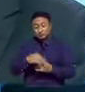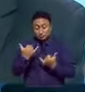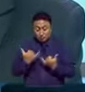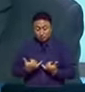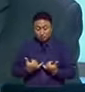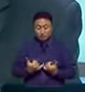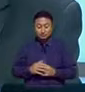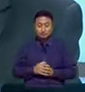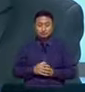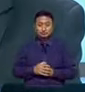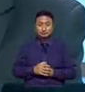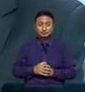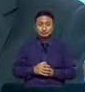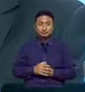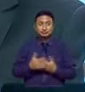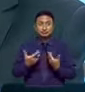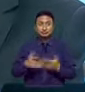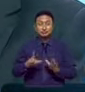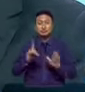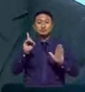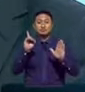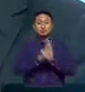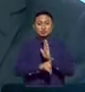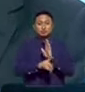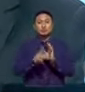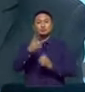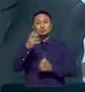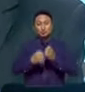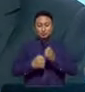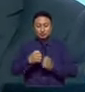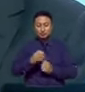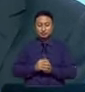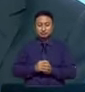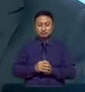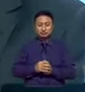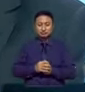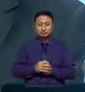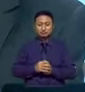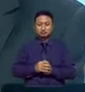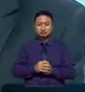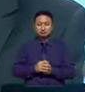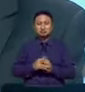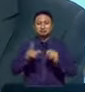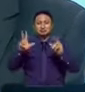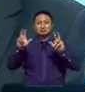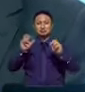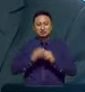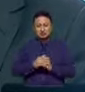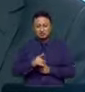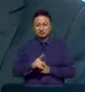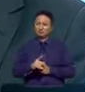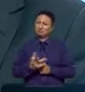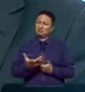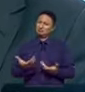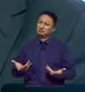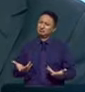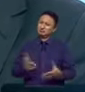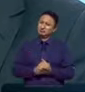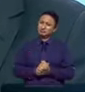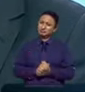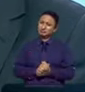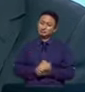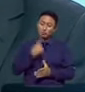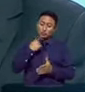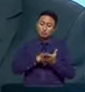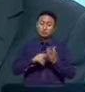hoy ha habido denuncias, incidentes, asuntos que no deberían pasar. Creo que lo